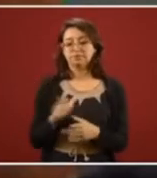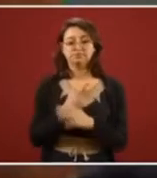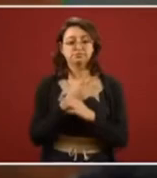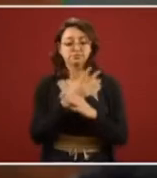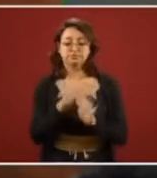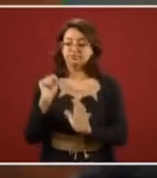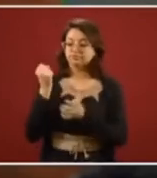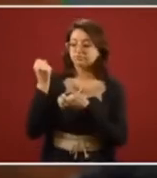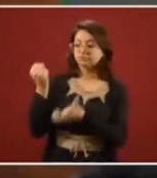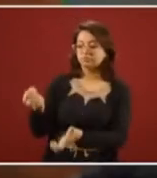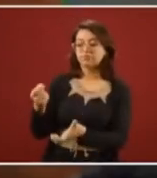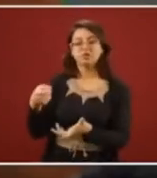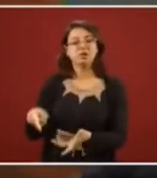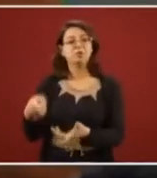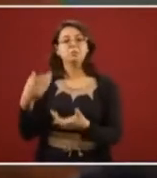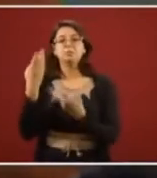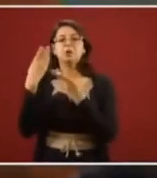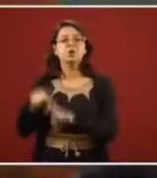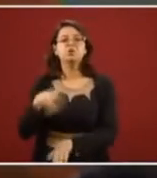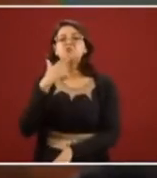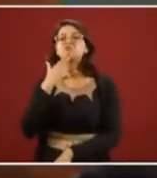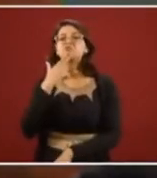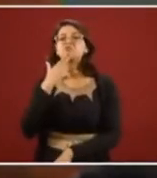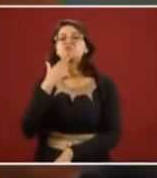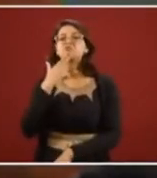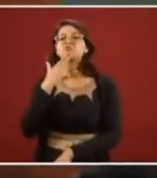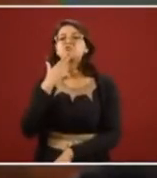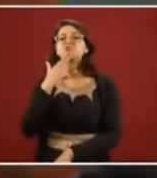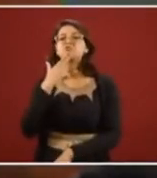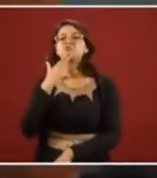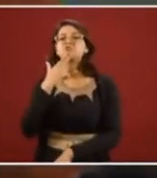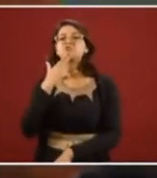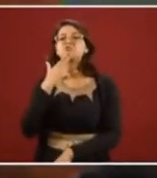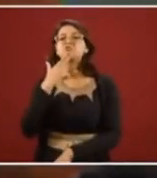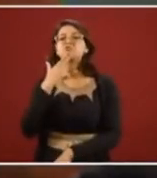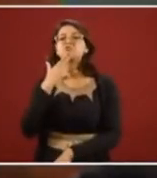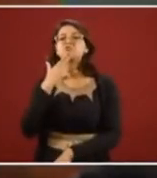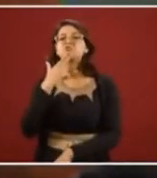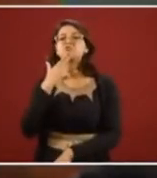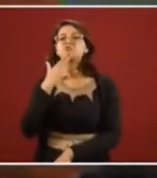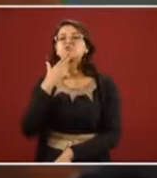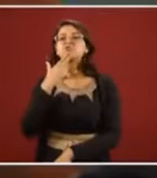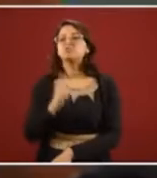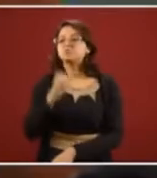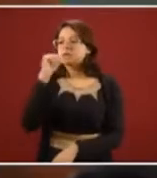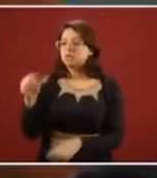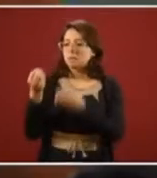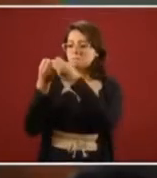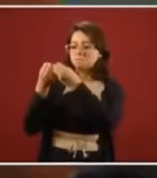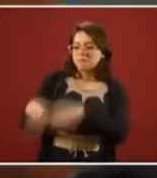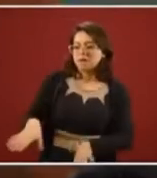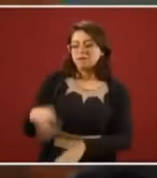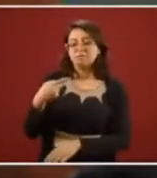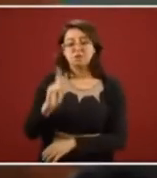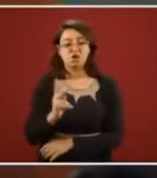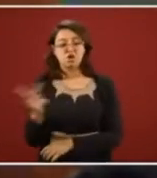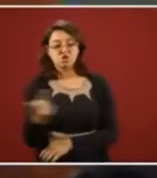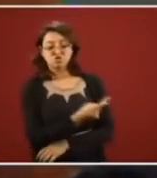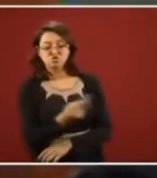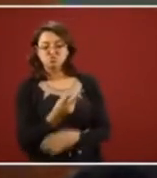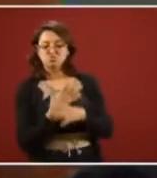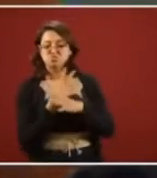pero lo que no dicen estos dos señores pero tristemente unace es que la